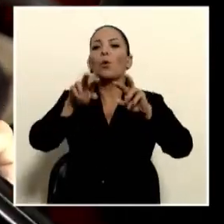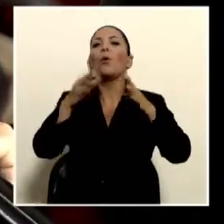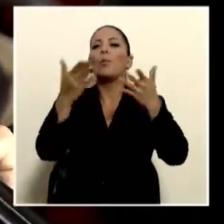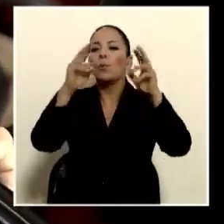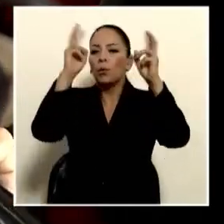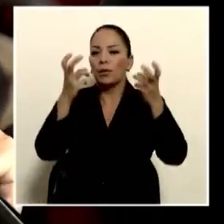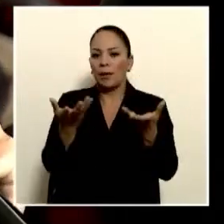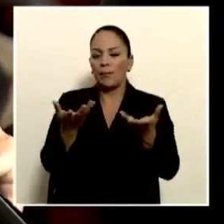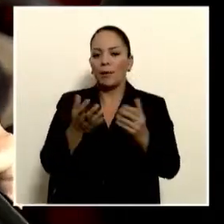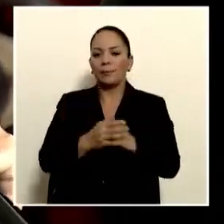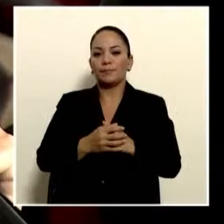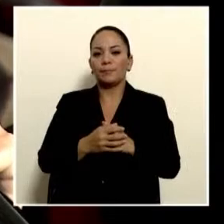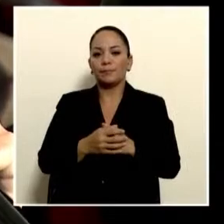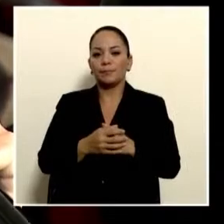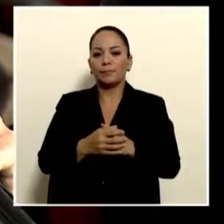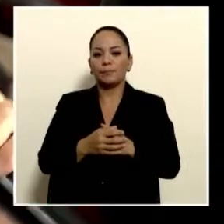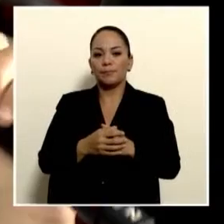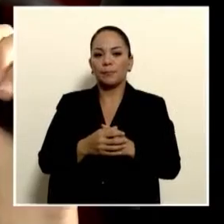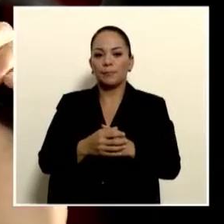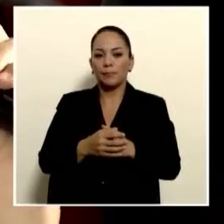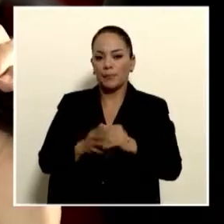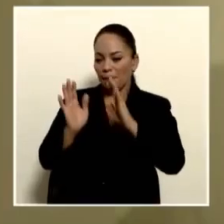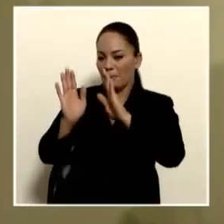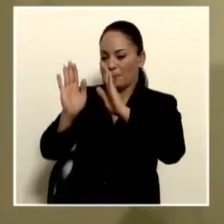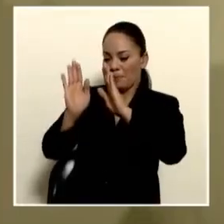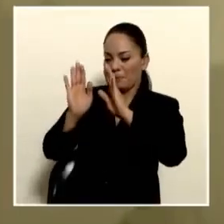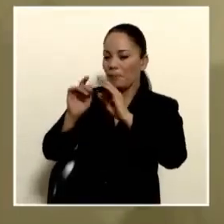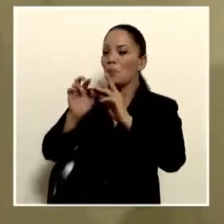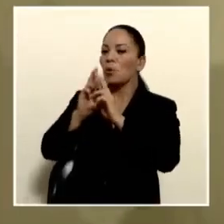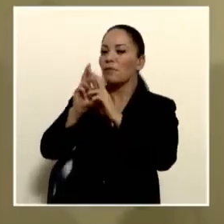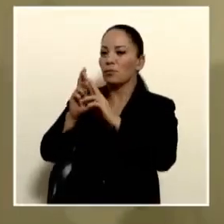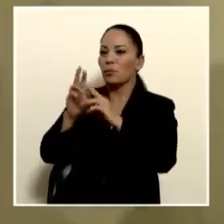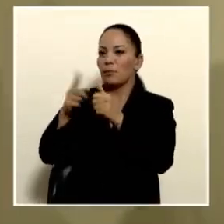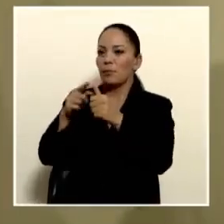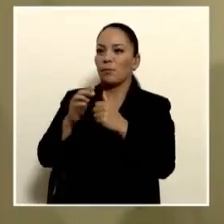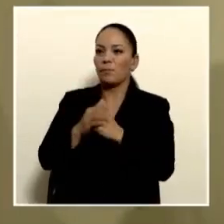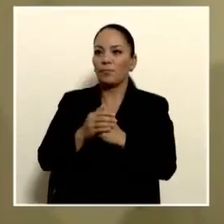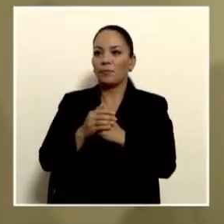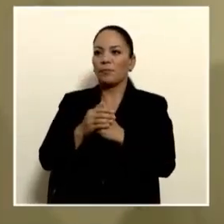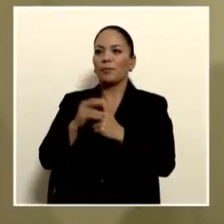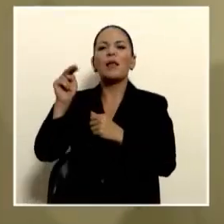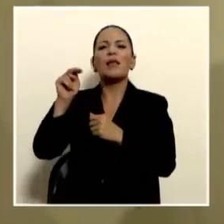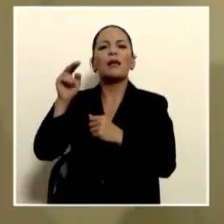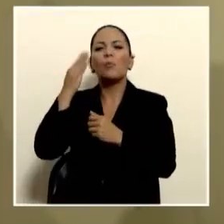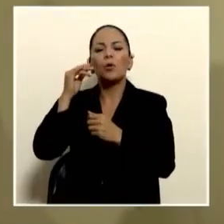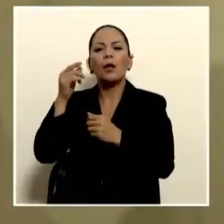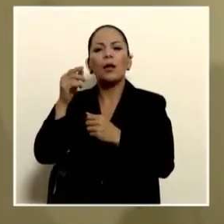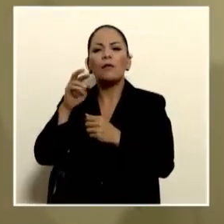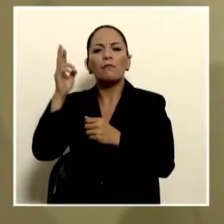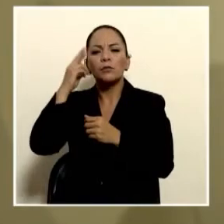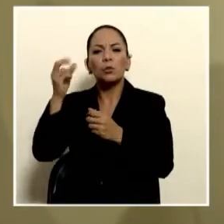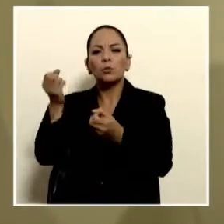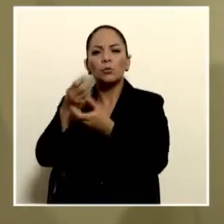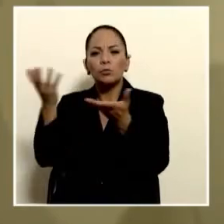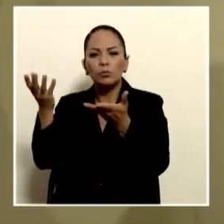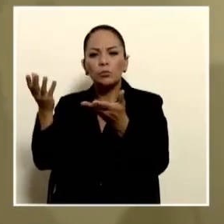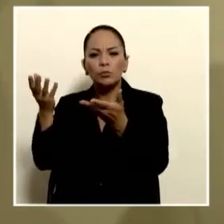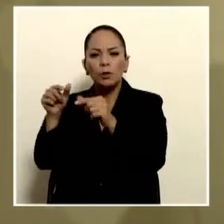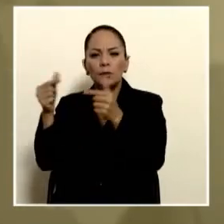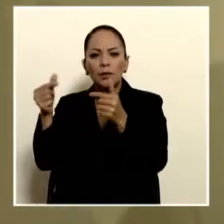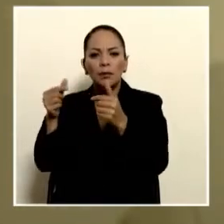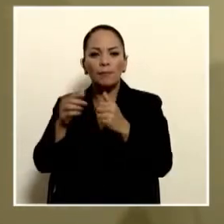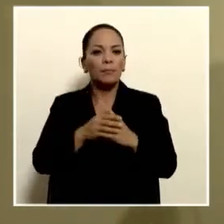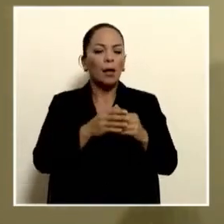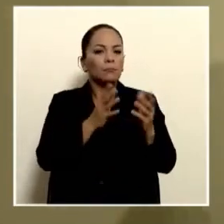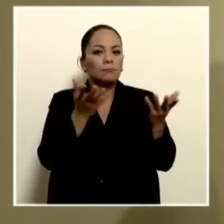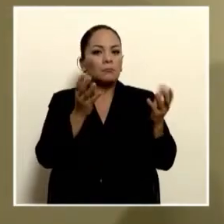ahora nada más quería... Déjame contestar la pregunta que me hizo. Doña Natalia, ¿por qué no se ha publicado? Voy a hacer la averiguación y les aviso. Nada